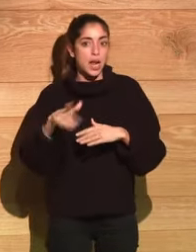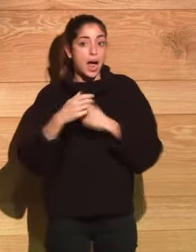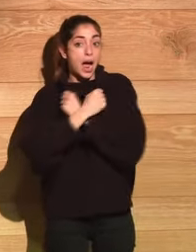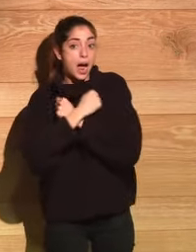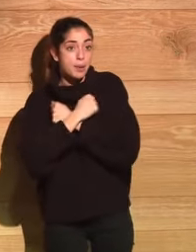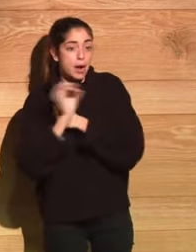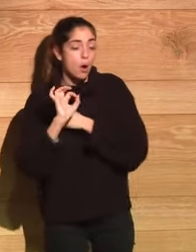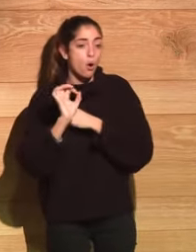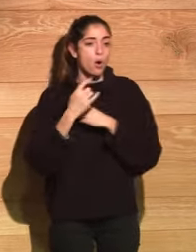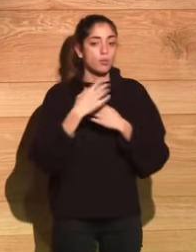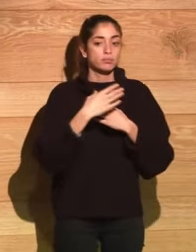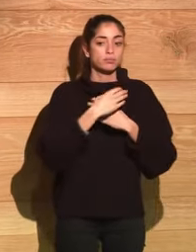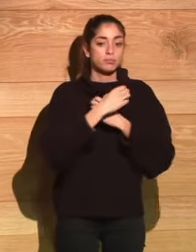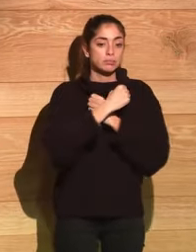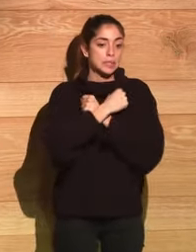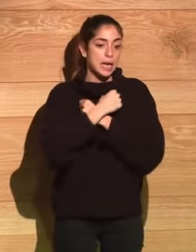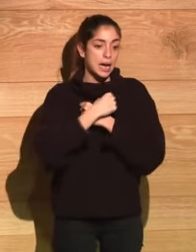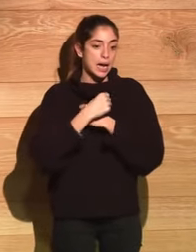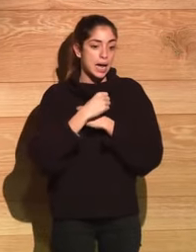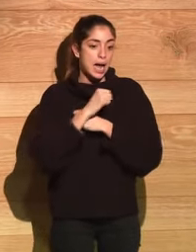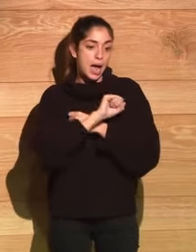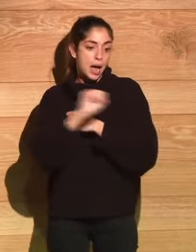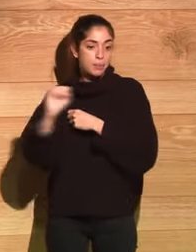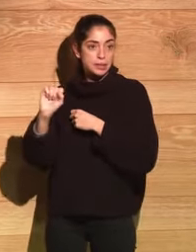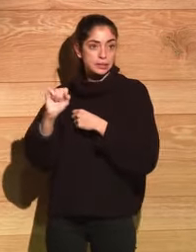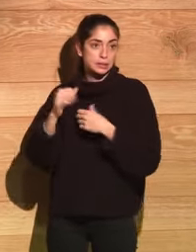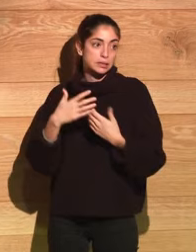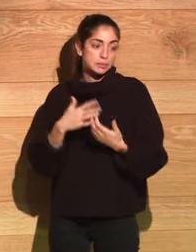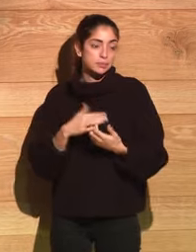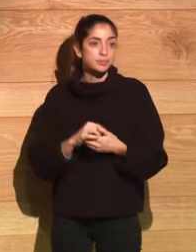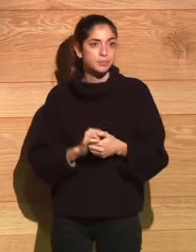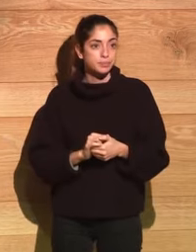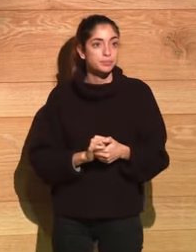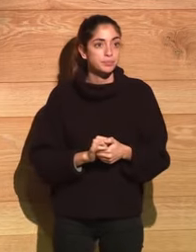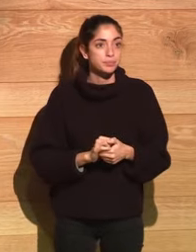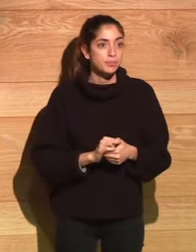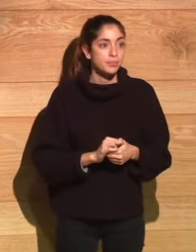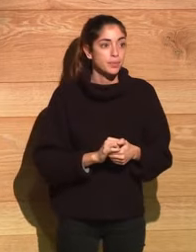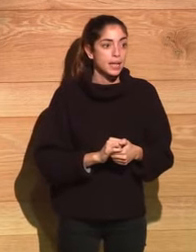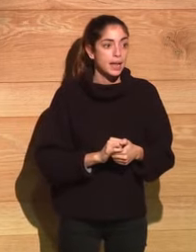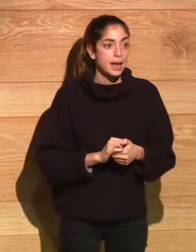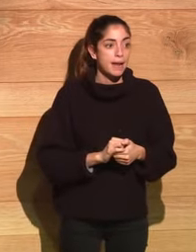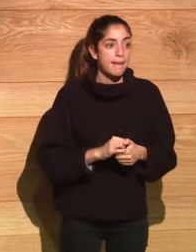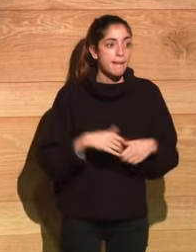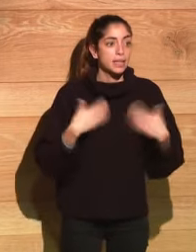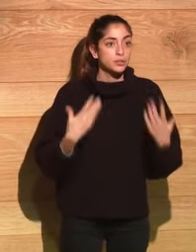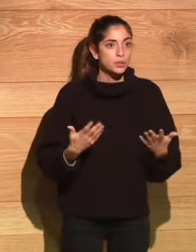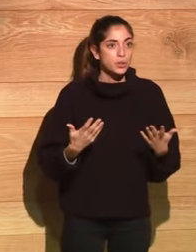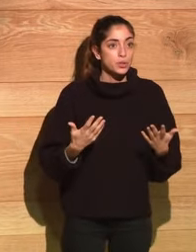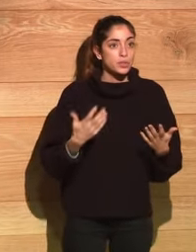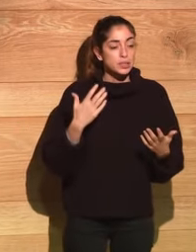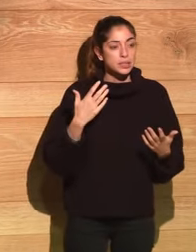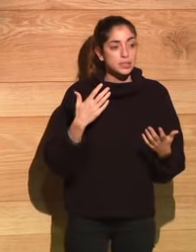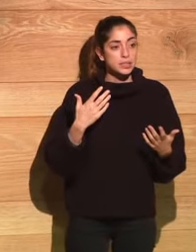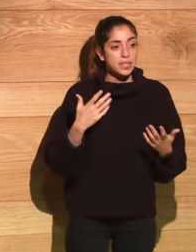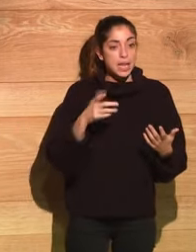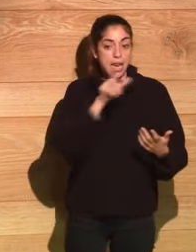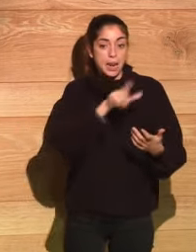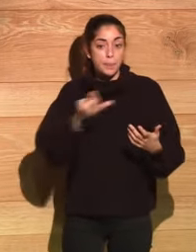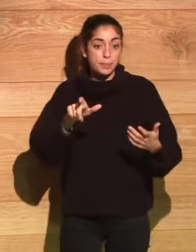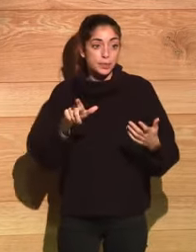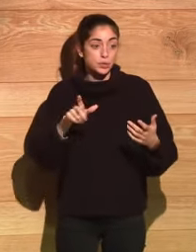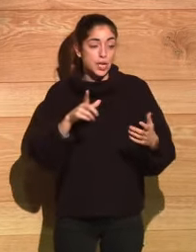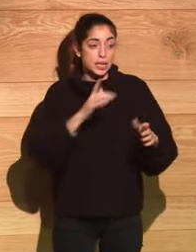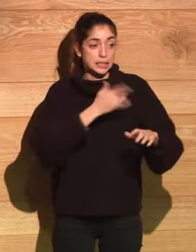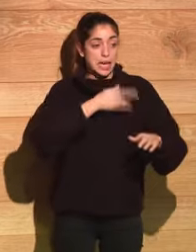que decir esa que después llegó hasta Freud, cuando se dijo que, bueno, que cuáles eran las partes del amor, quiénes eran los intervinientes en el amor, y